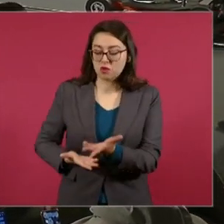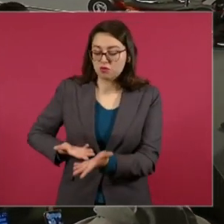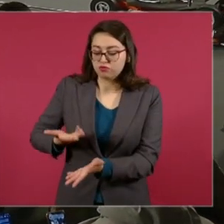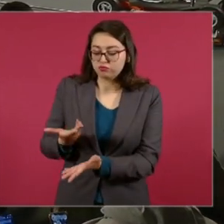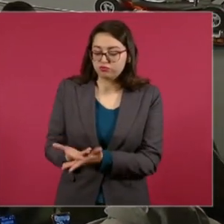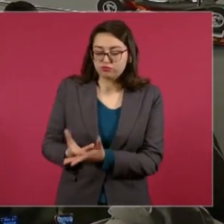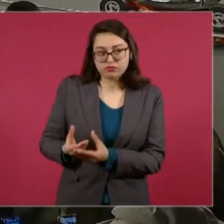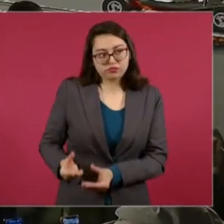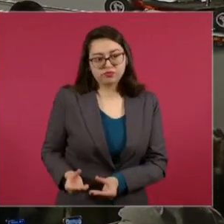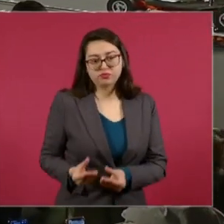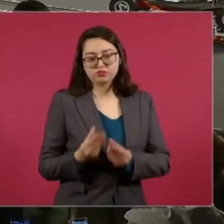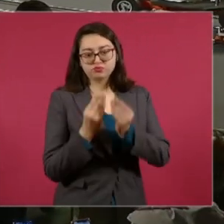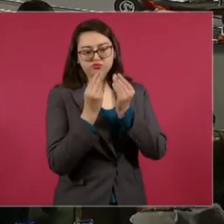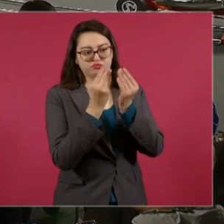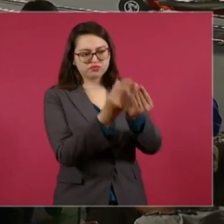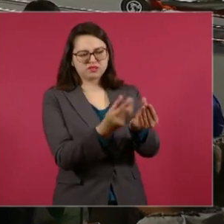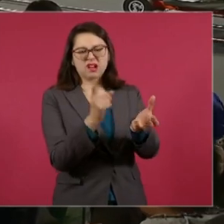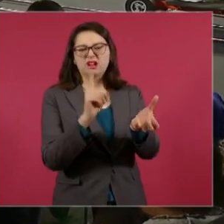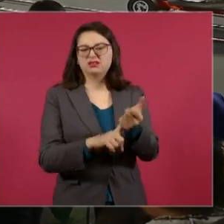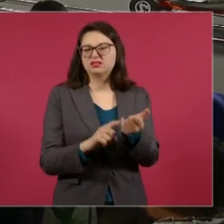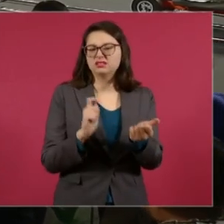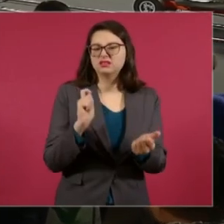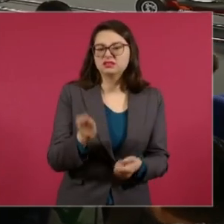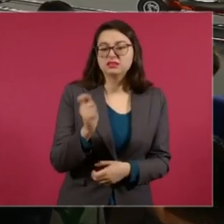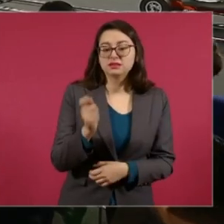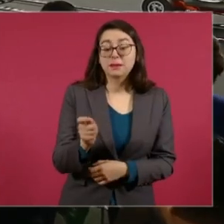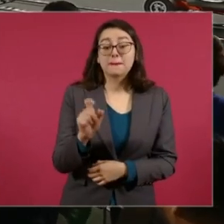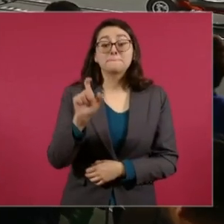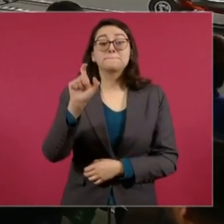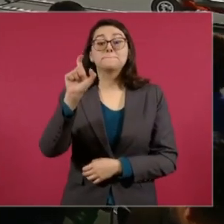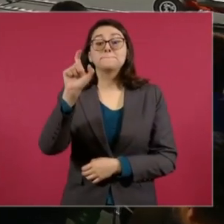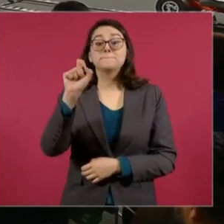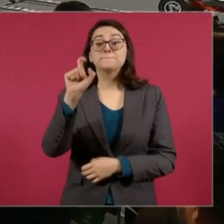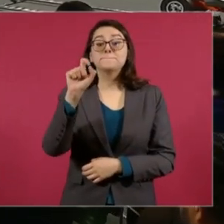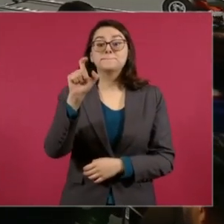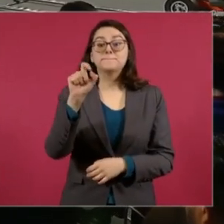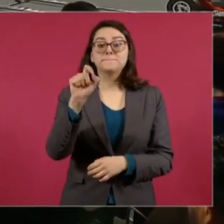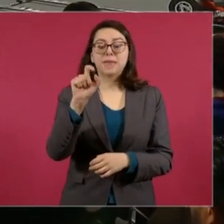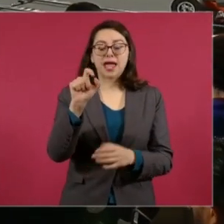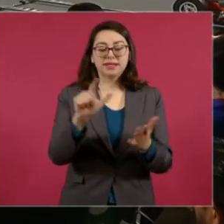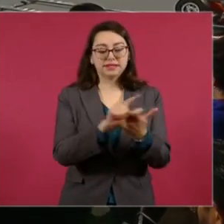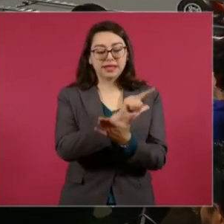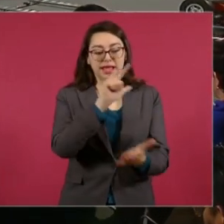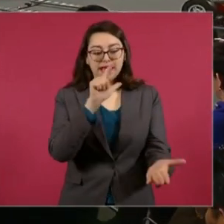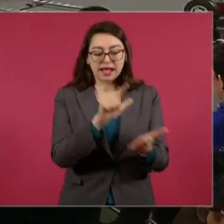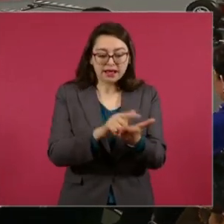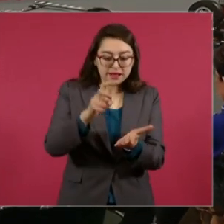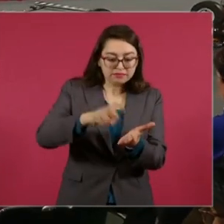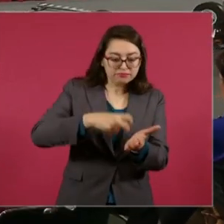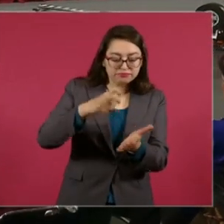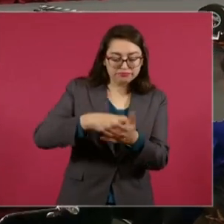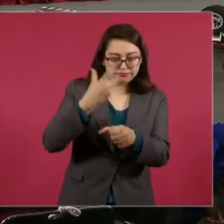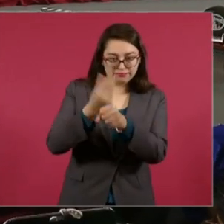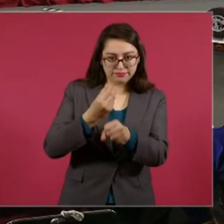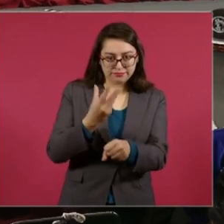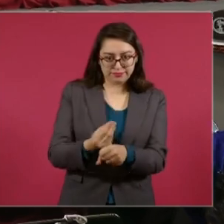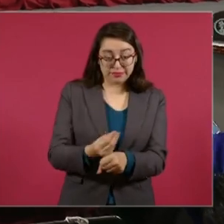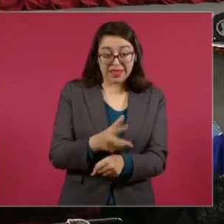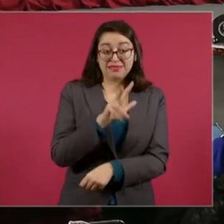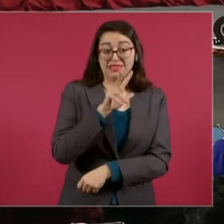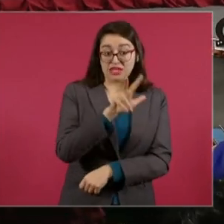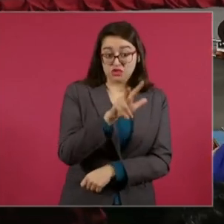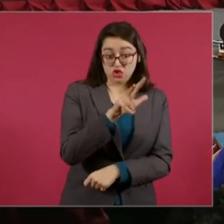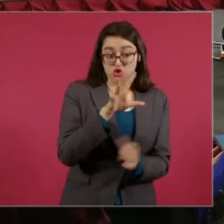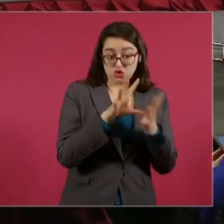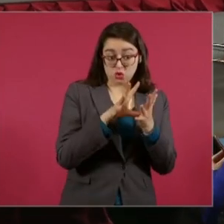que consiste en 20 reformas, 18 constitucionales y 2 legales, que a partir ya del día